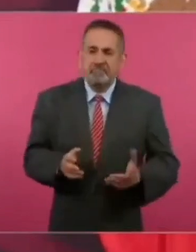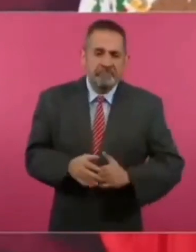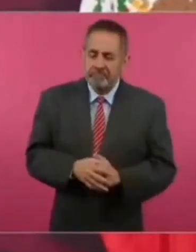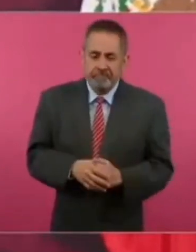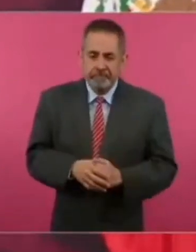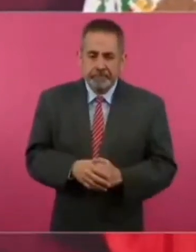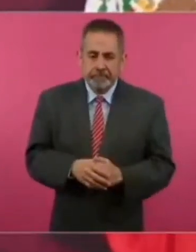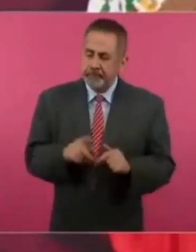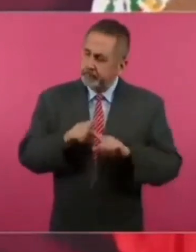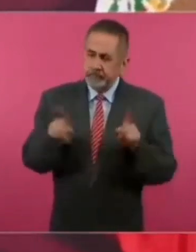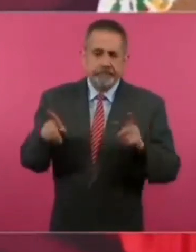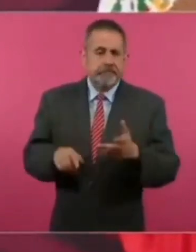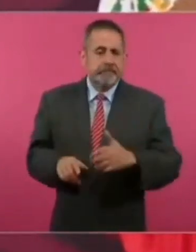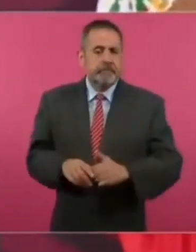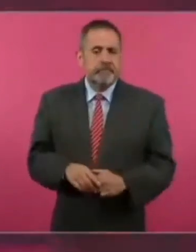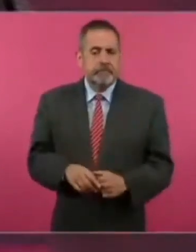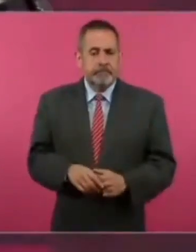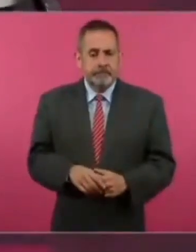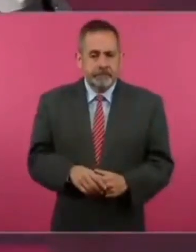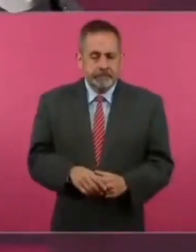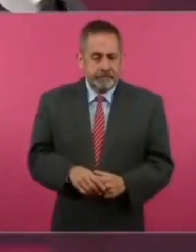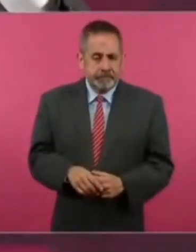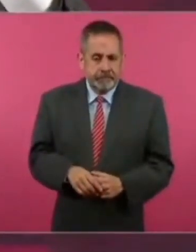es de que